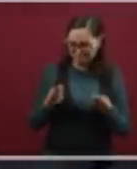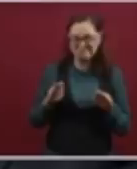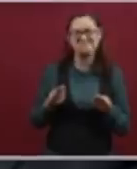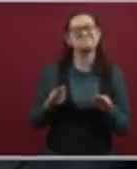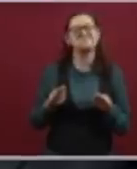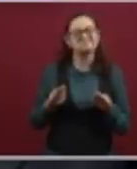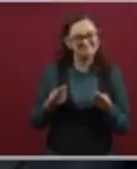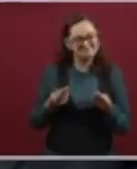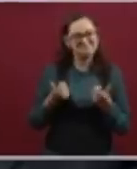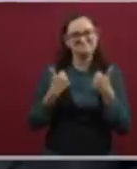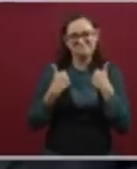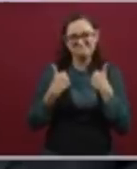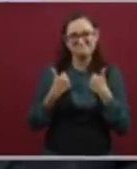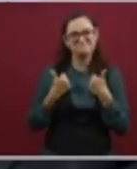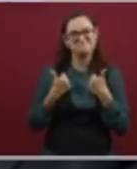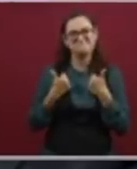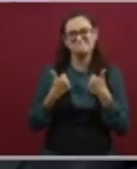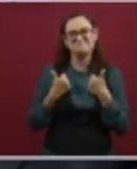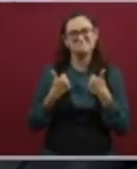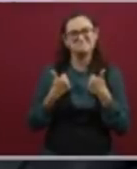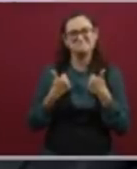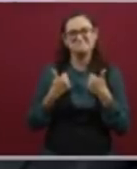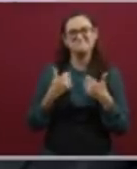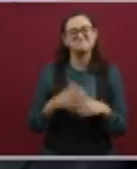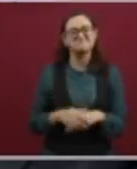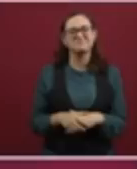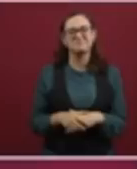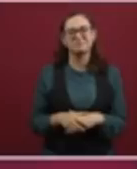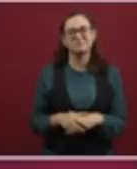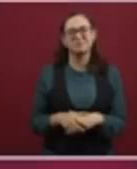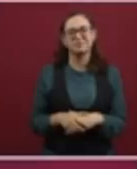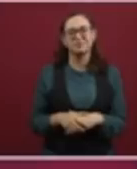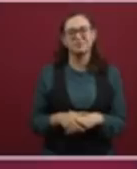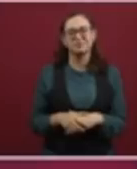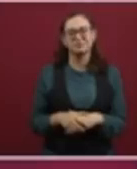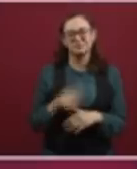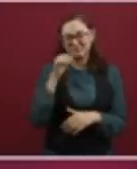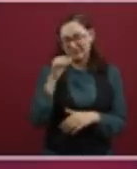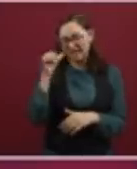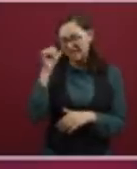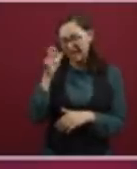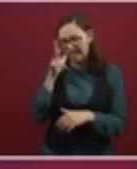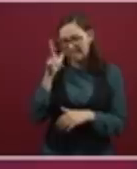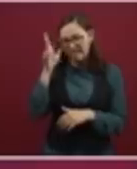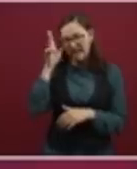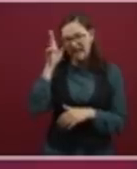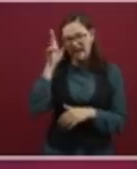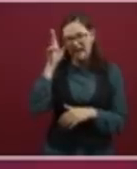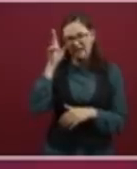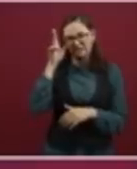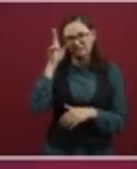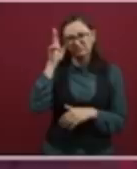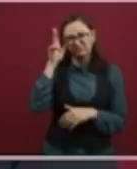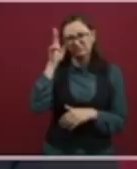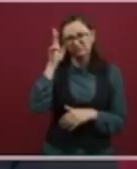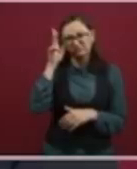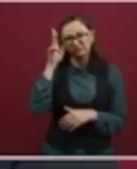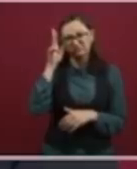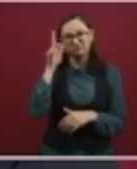hay cero y ayer, antier, cuatro